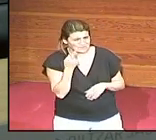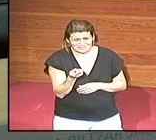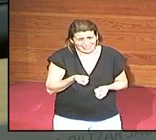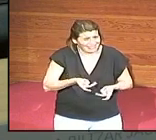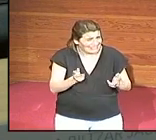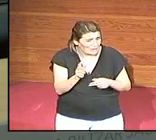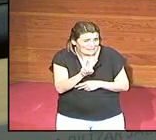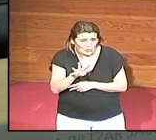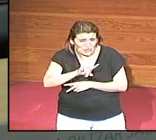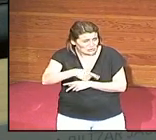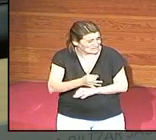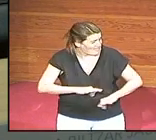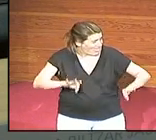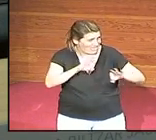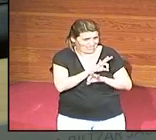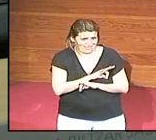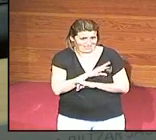validez.